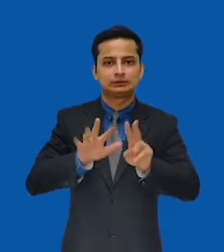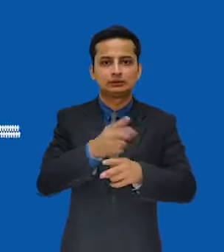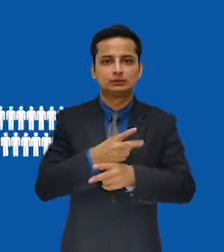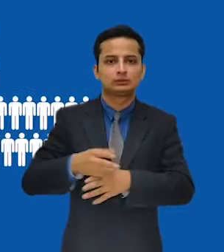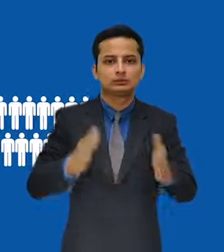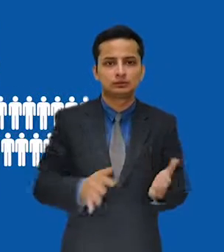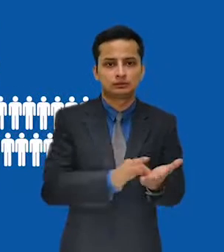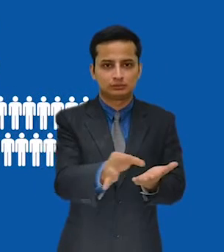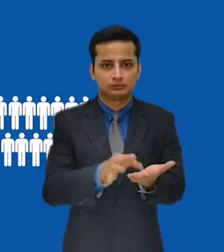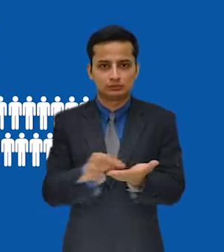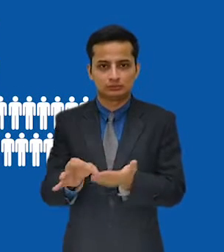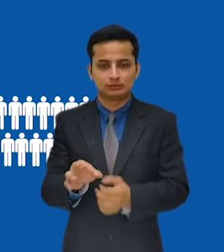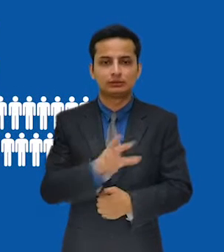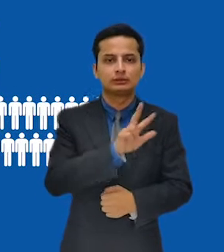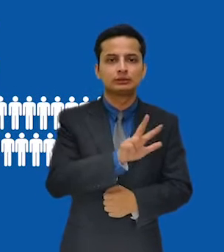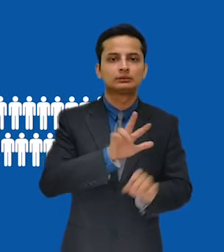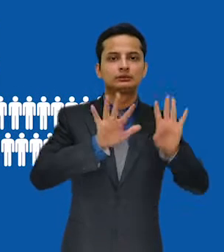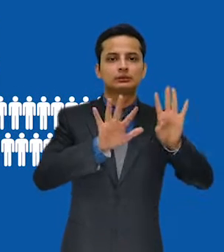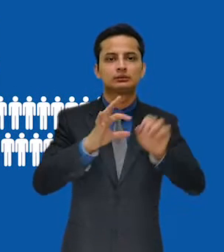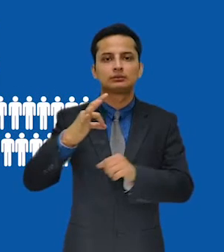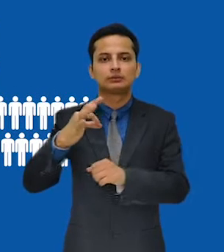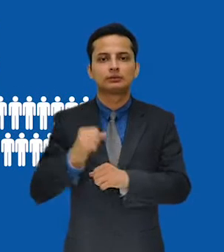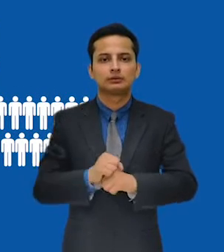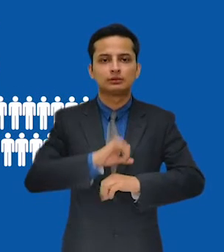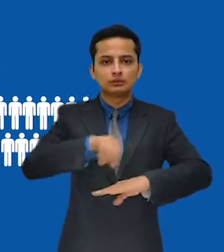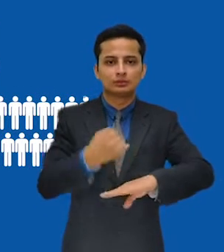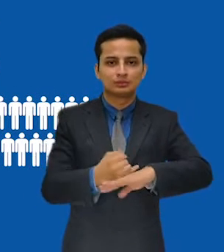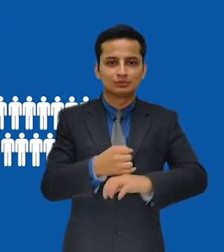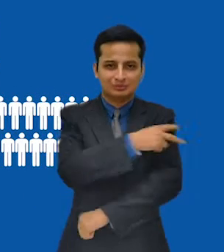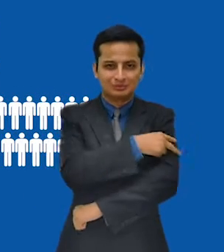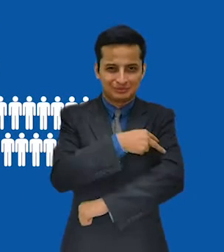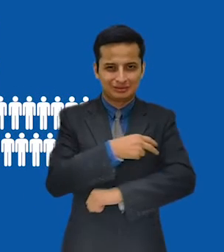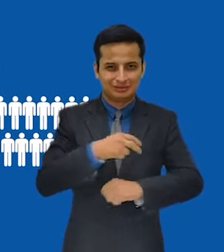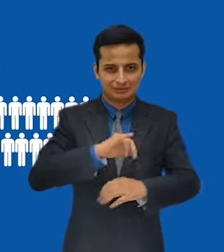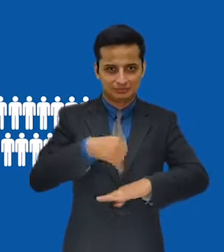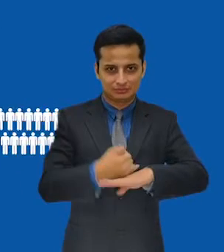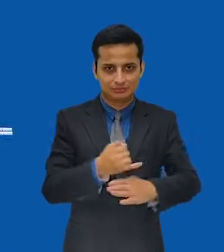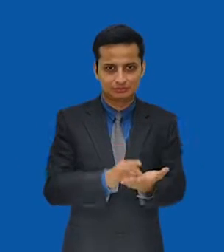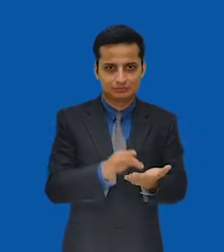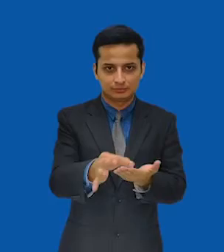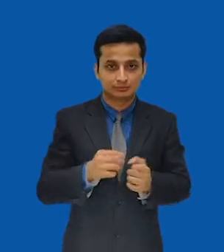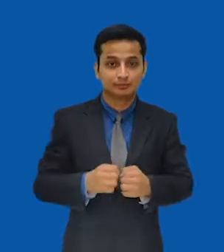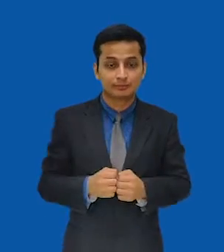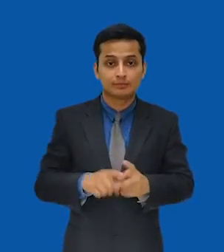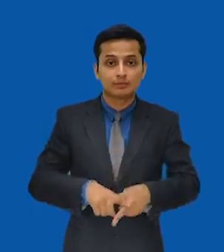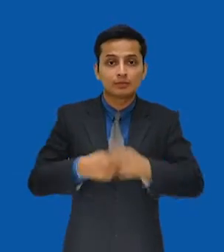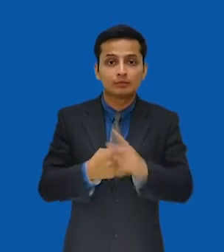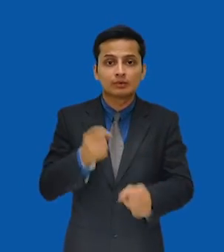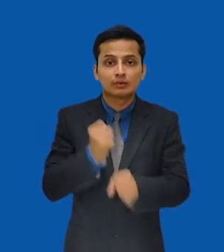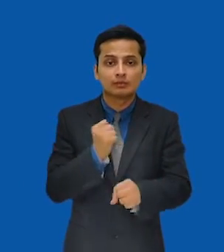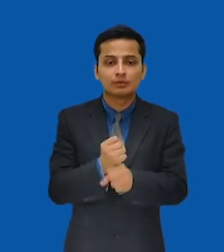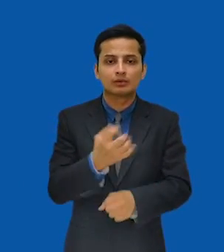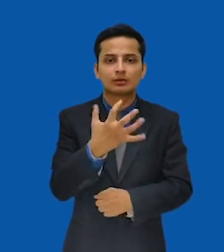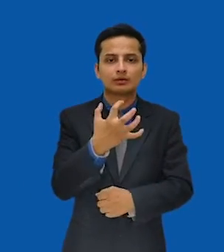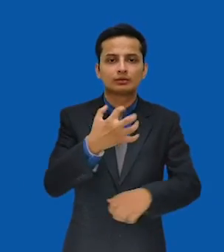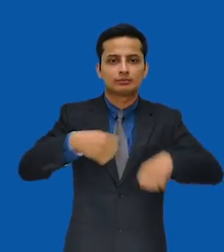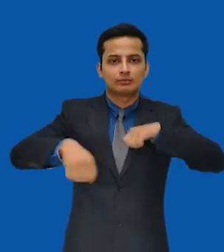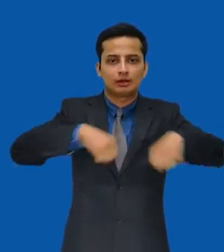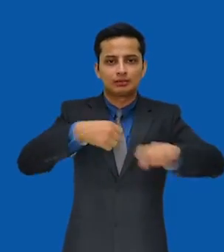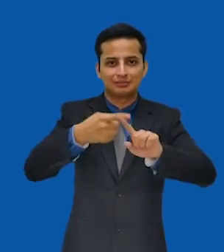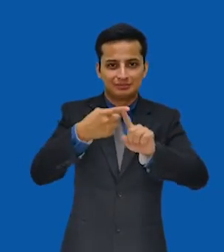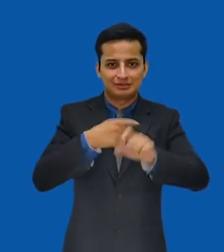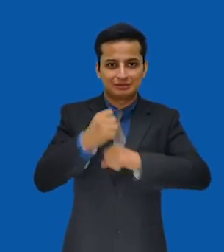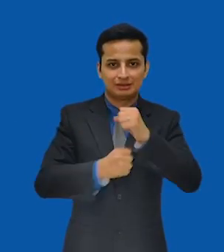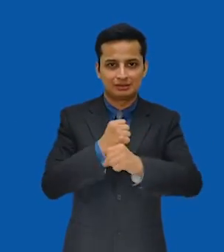rurales y 390 vocales de juntas parroquiales rurales, quienes ejercerán sus funciones a partir del 15